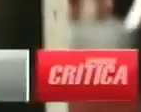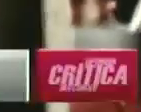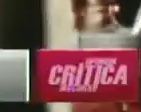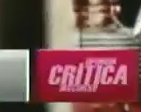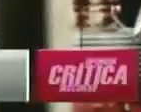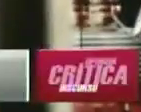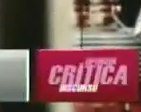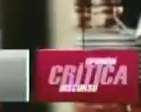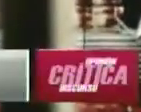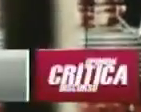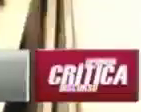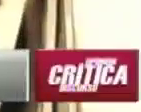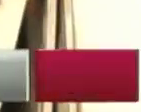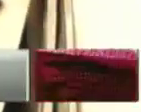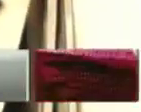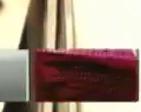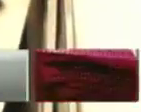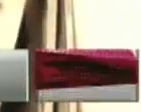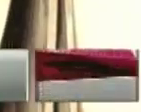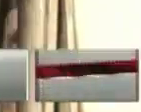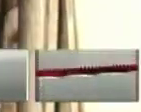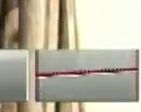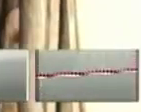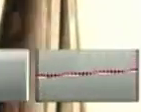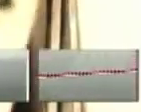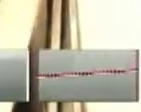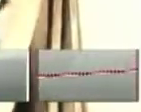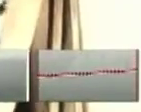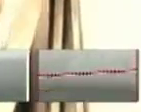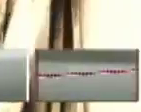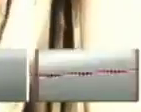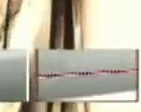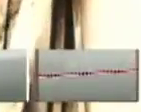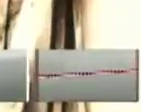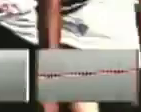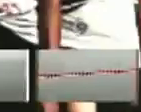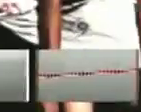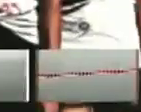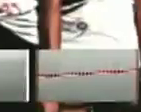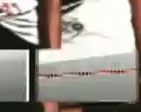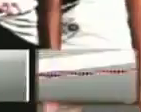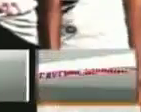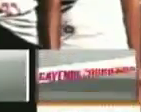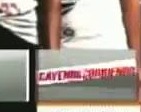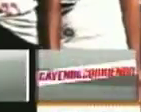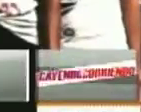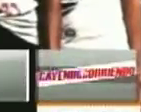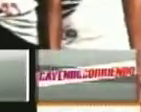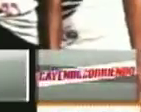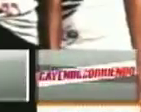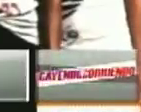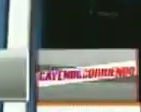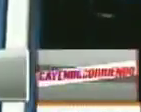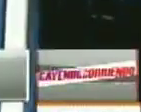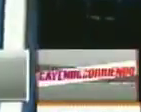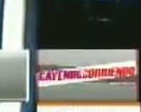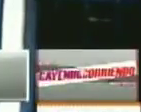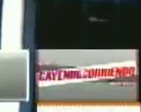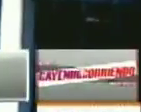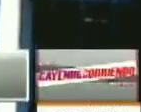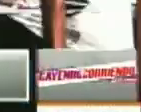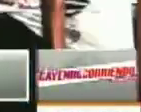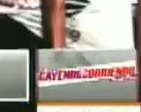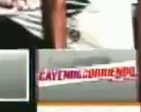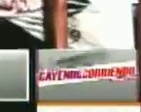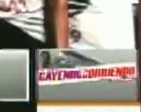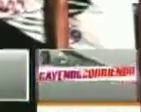Pero viven en los ranchos, somos los esclavizados, primos, parientes, compadres, los tiernos, los renegados, los míos, caen